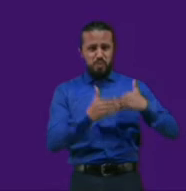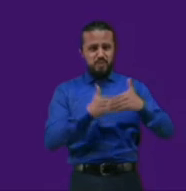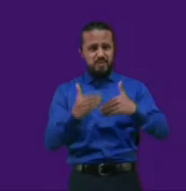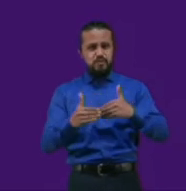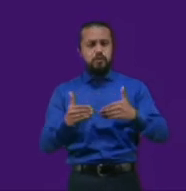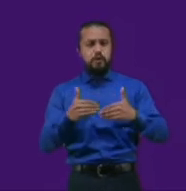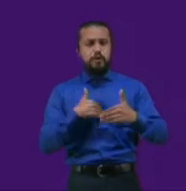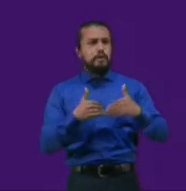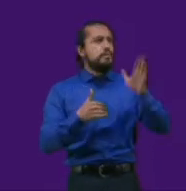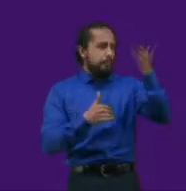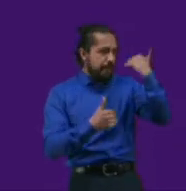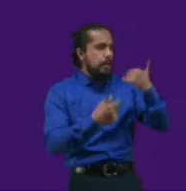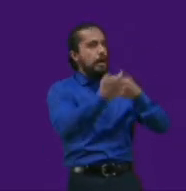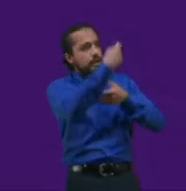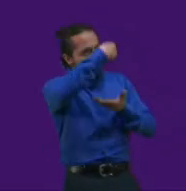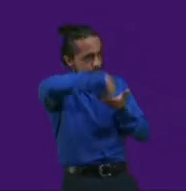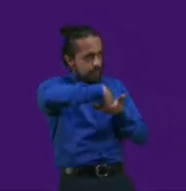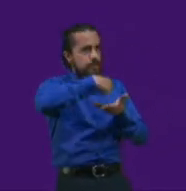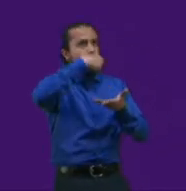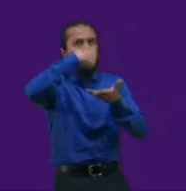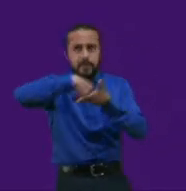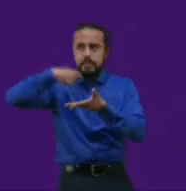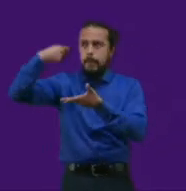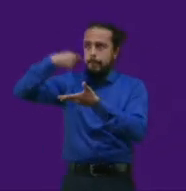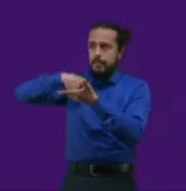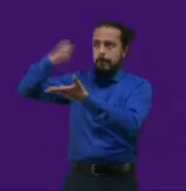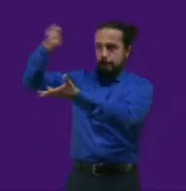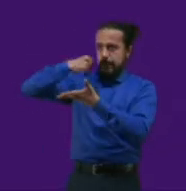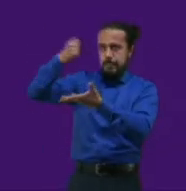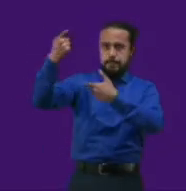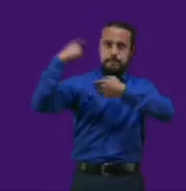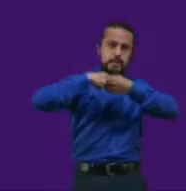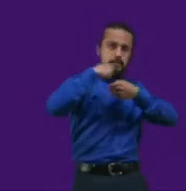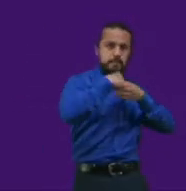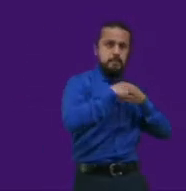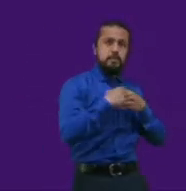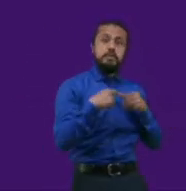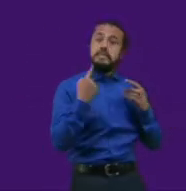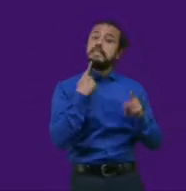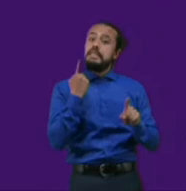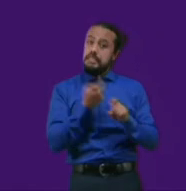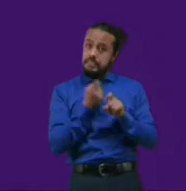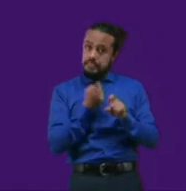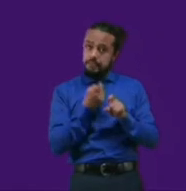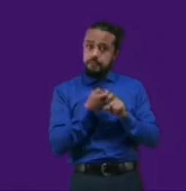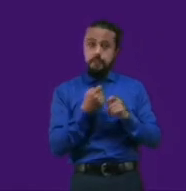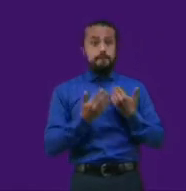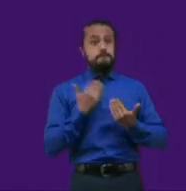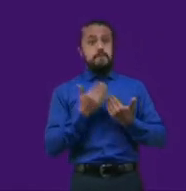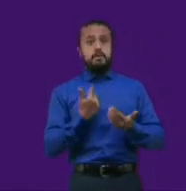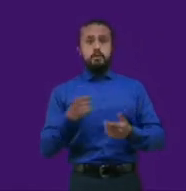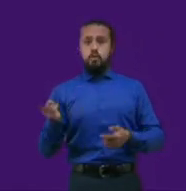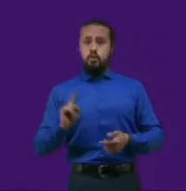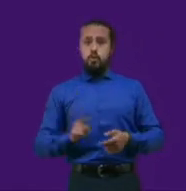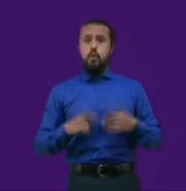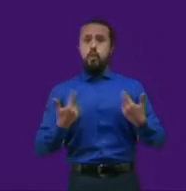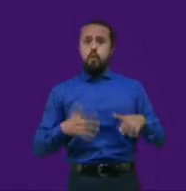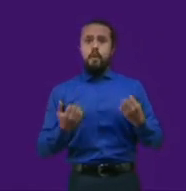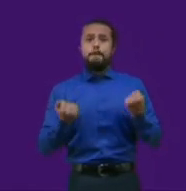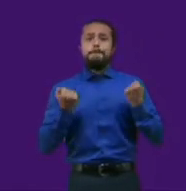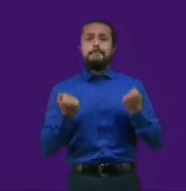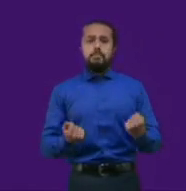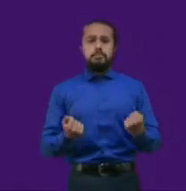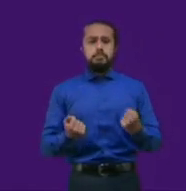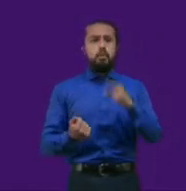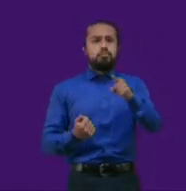buscar inversionistas, pues es todo un reto y es un mundo completamente distinto. No tiene nada de fácil, pues uno desde afuera,